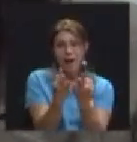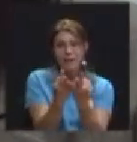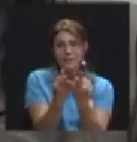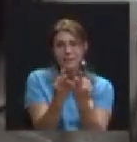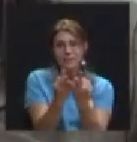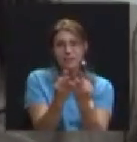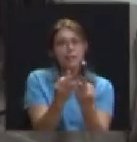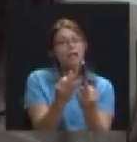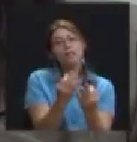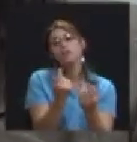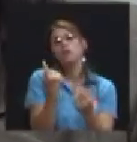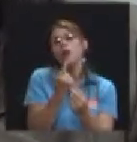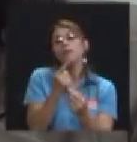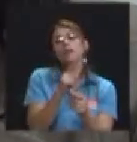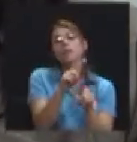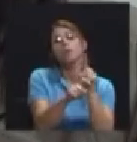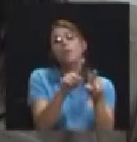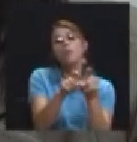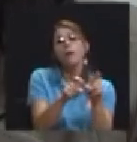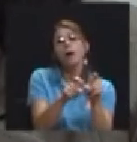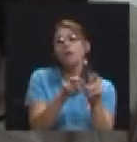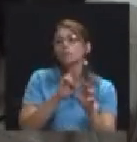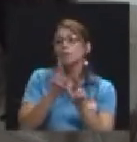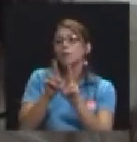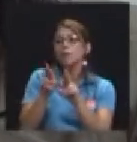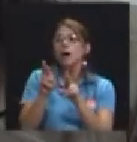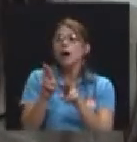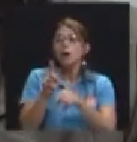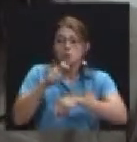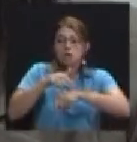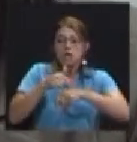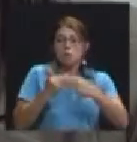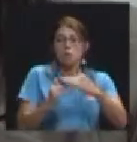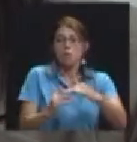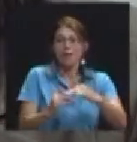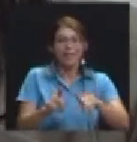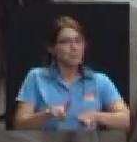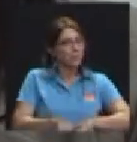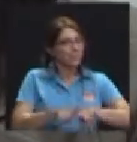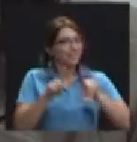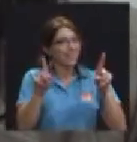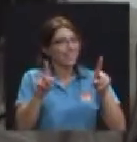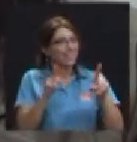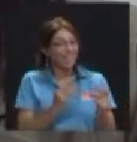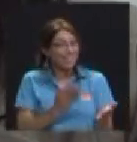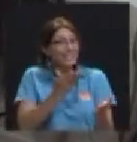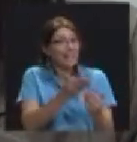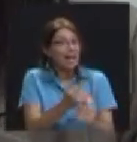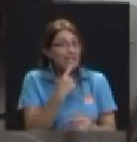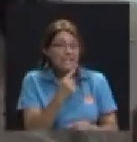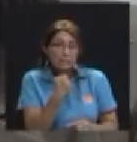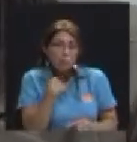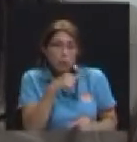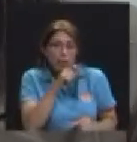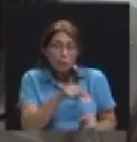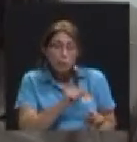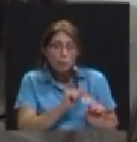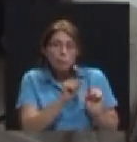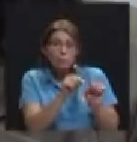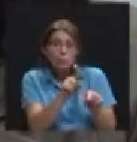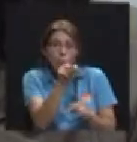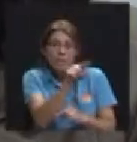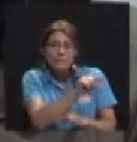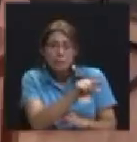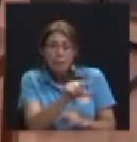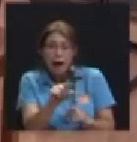de un rato es diferente a tener que decir, mira, es que tengo que venir una semana y tengo que preguntarle esto y además aquello. Y yo ya